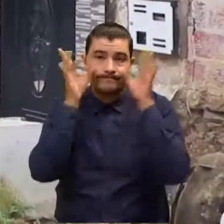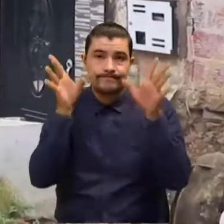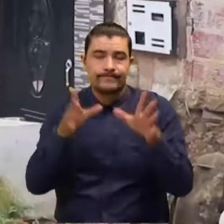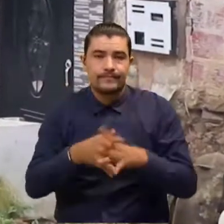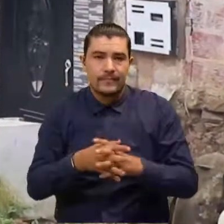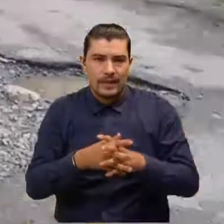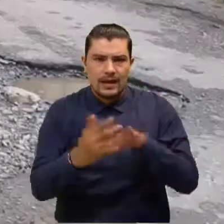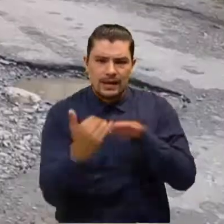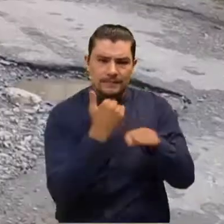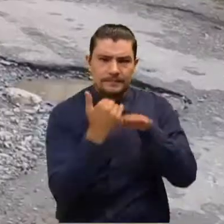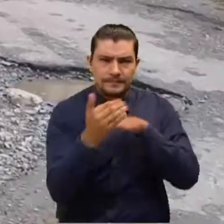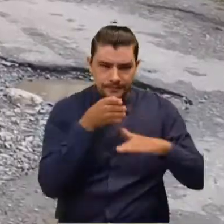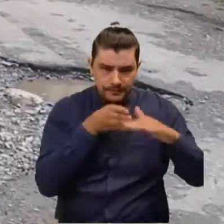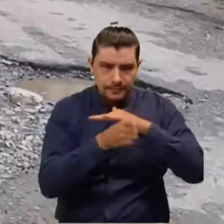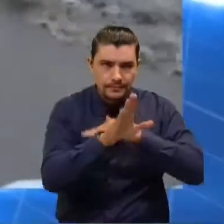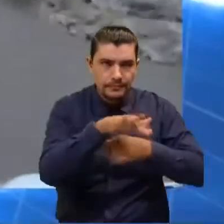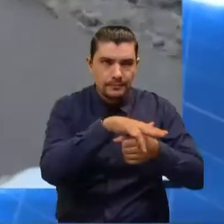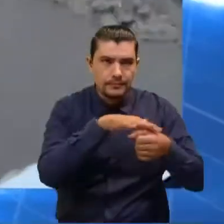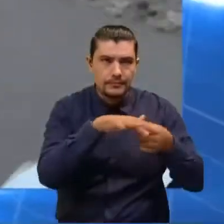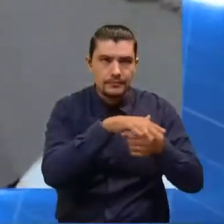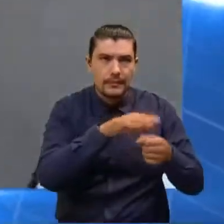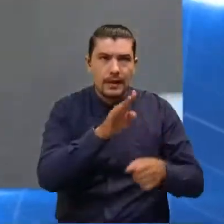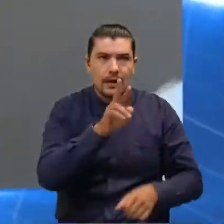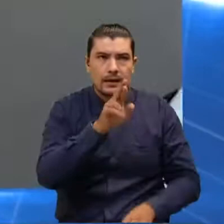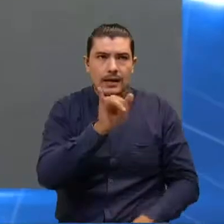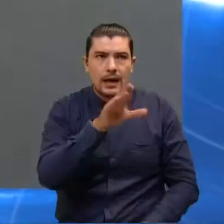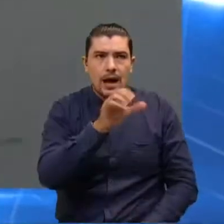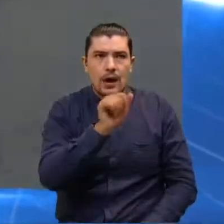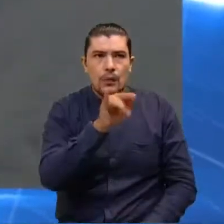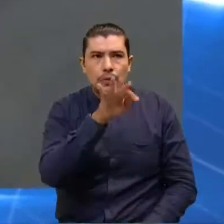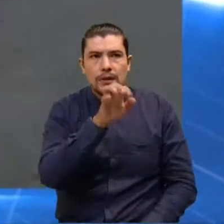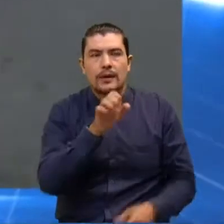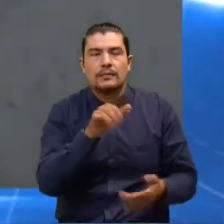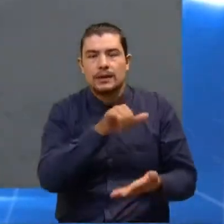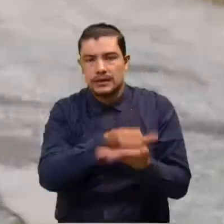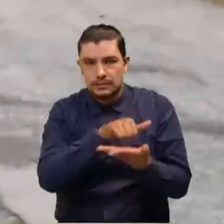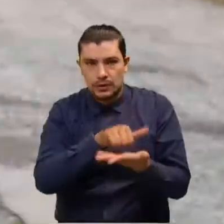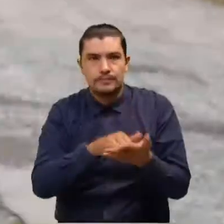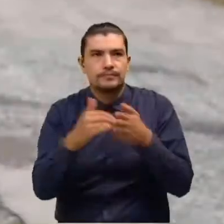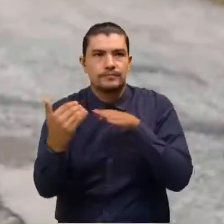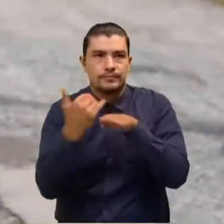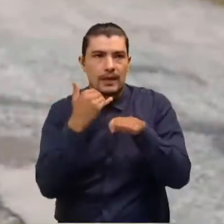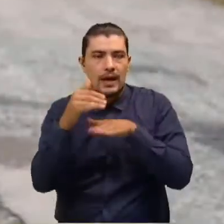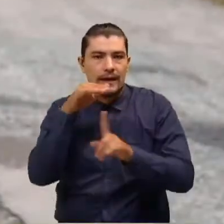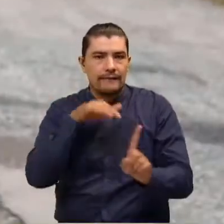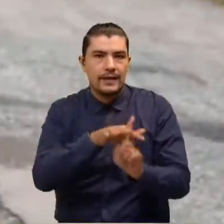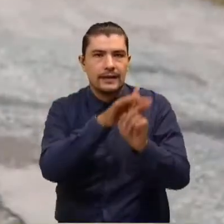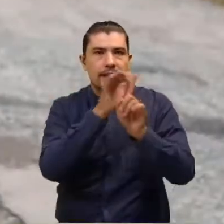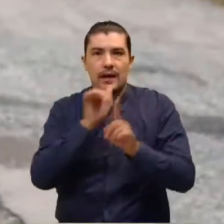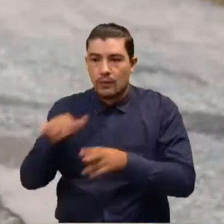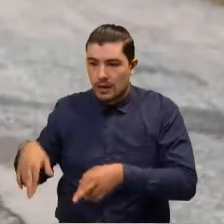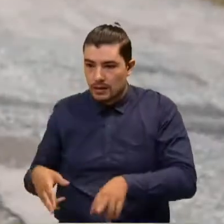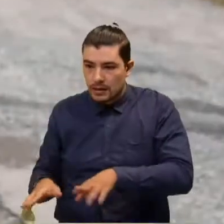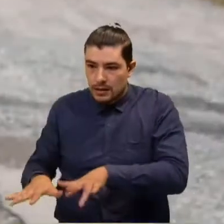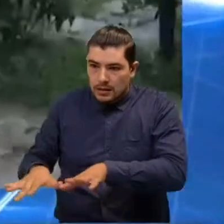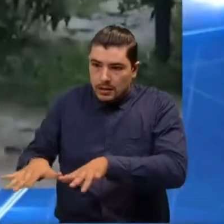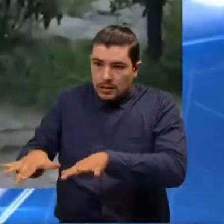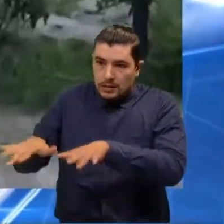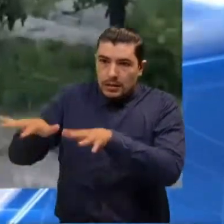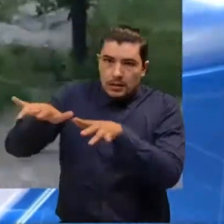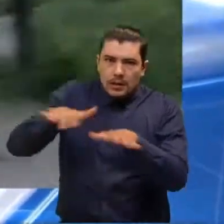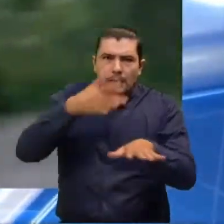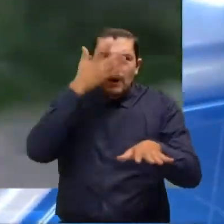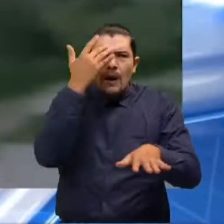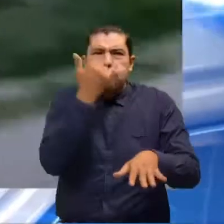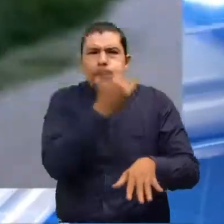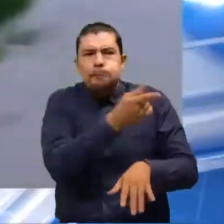de la vía de acceso a vélez en el barrio ricaurte también se vio fuertemente afectada la que se rebosó debido a que en la parte alta